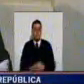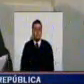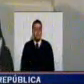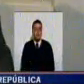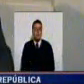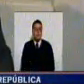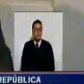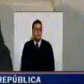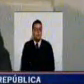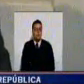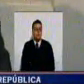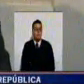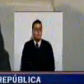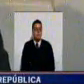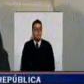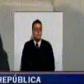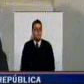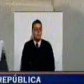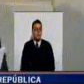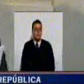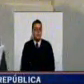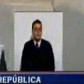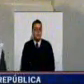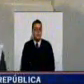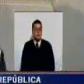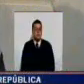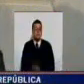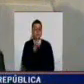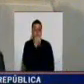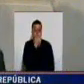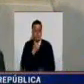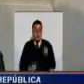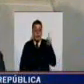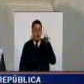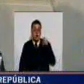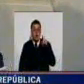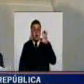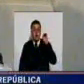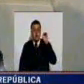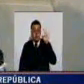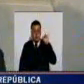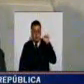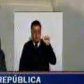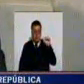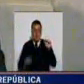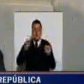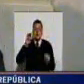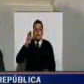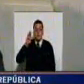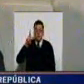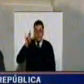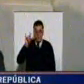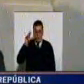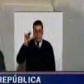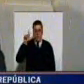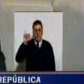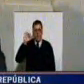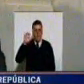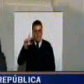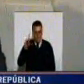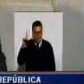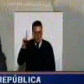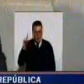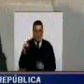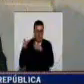Indicio 7. Resulta que Scotiabank y Brookfield son un par de empresas muy asociadas